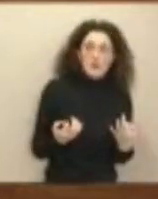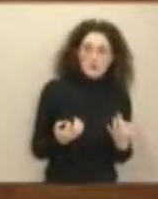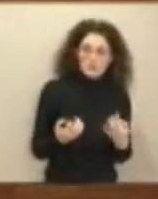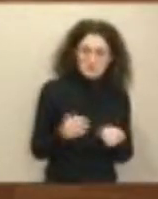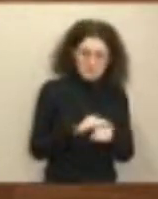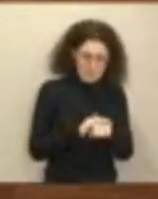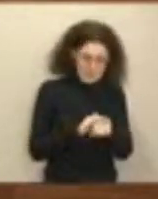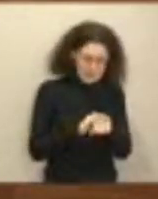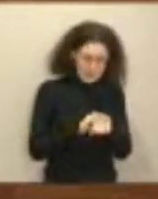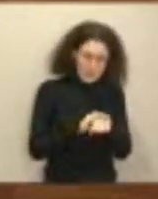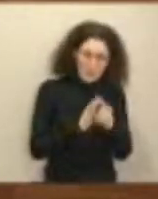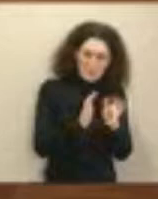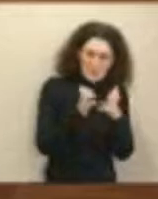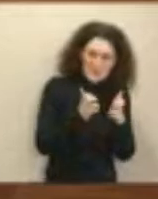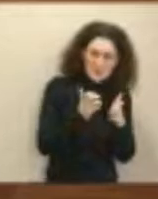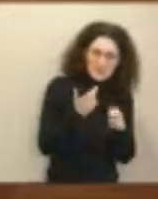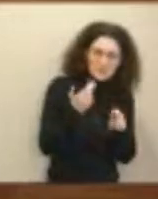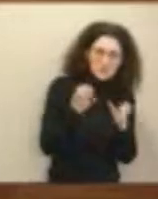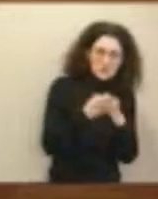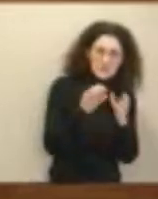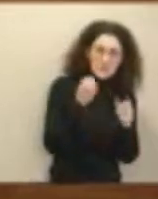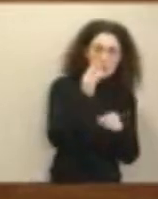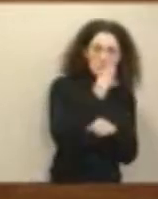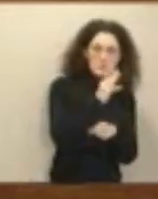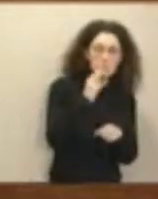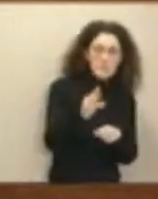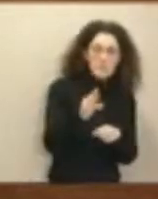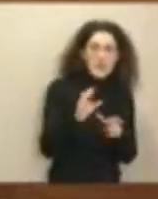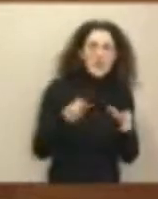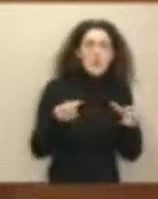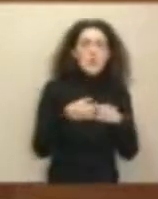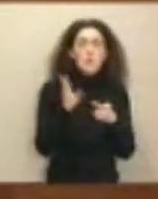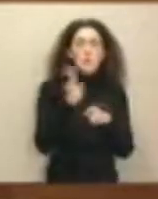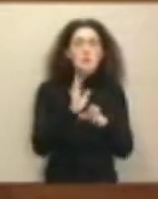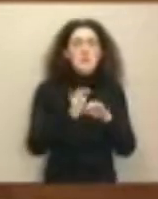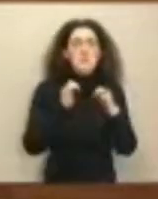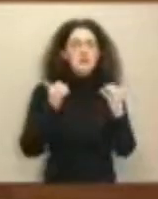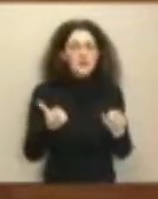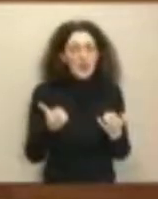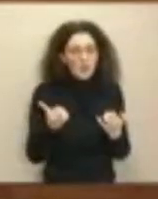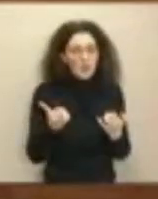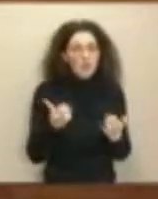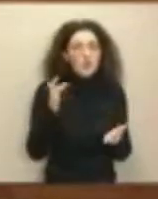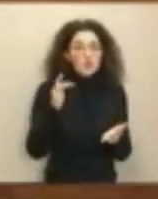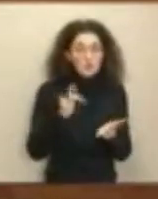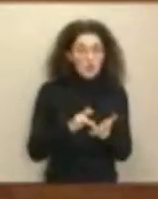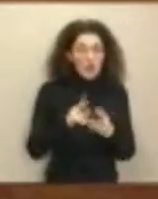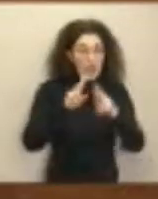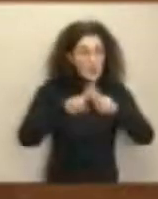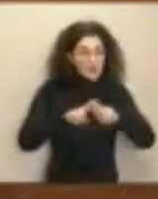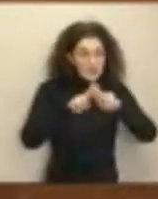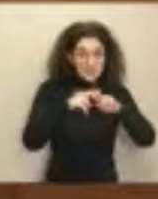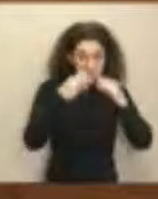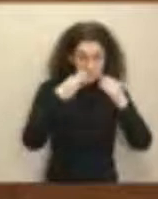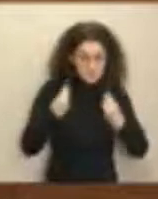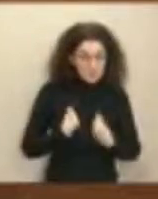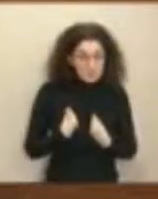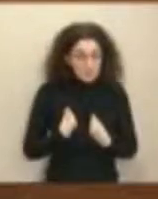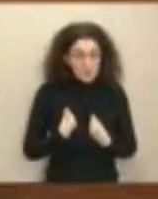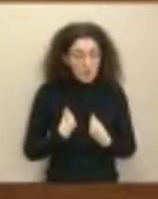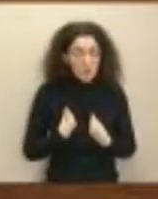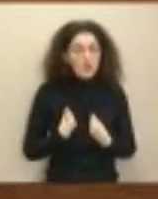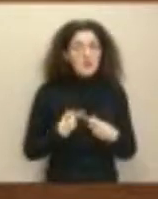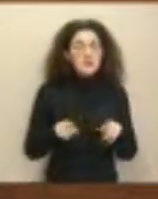los partidos? Si el Partido Popular y su grupo parlamentario hubiese hecho ese análisis, hubiese hecho